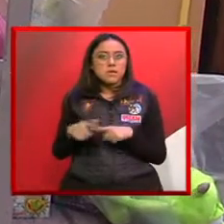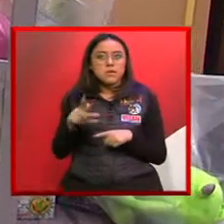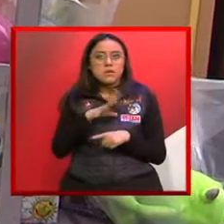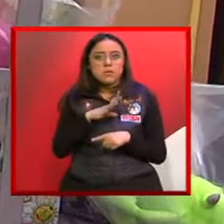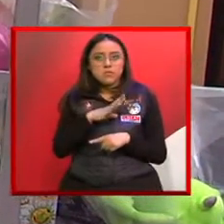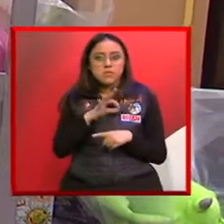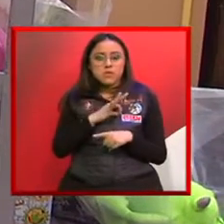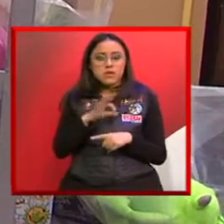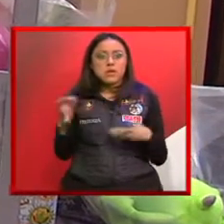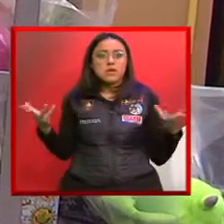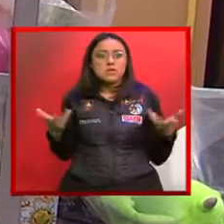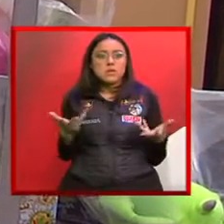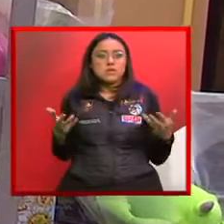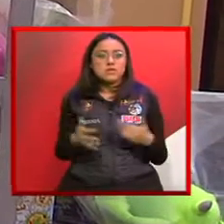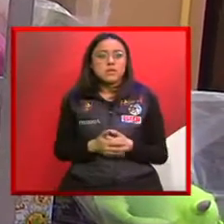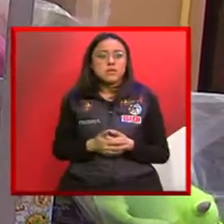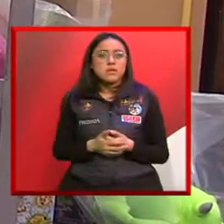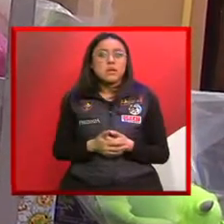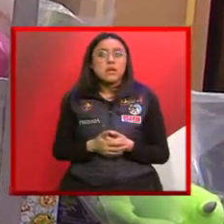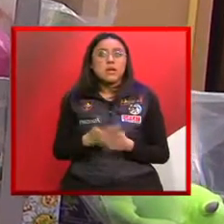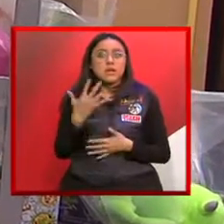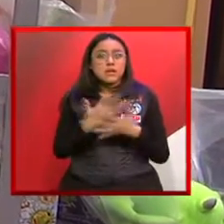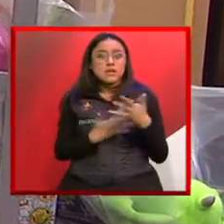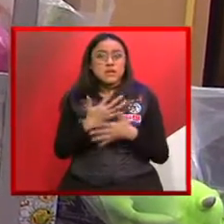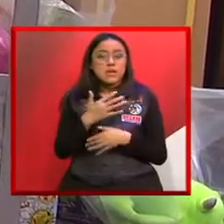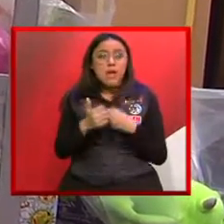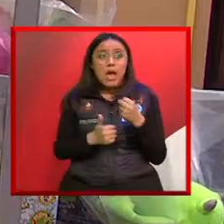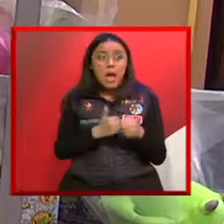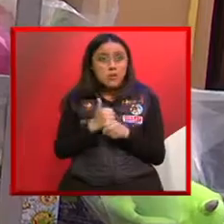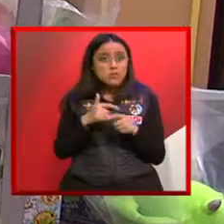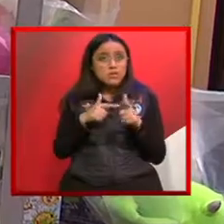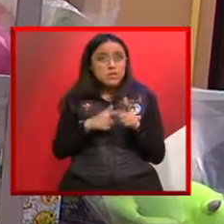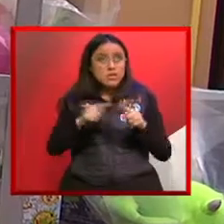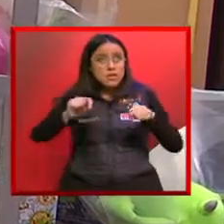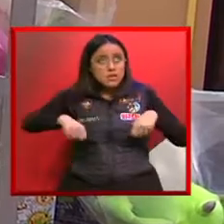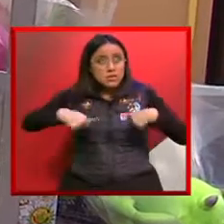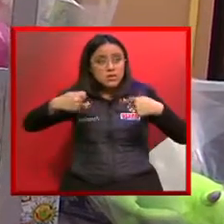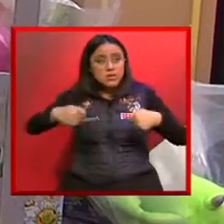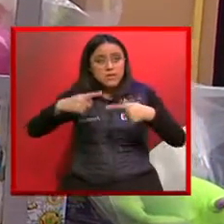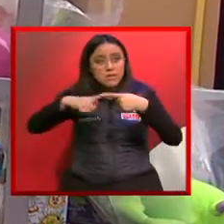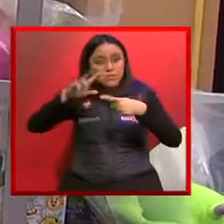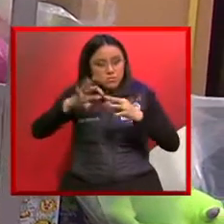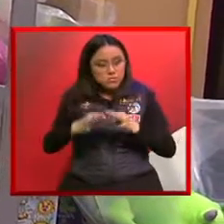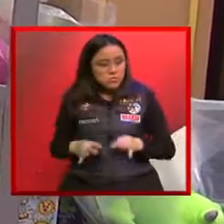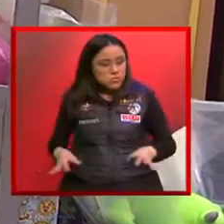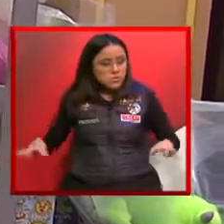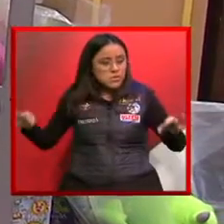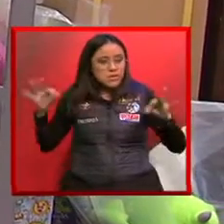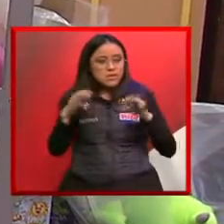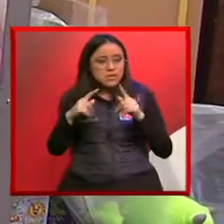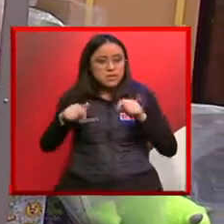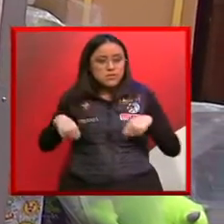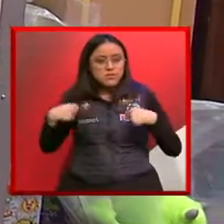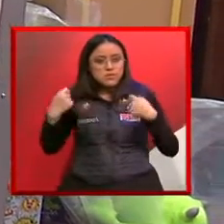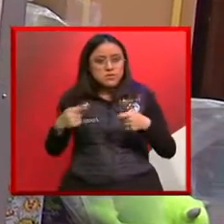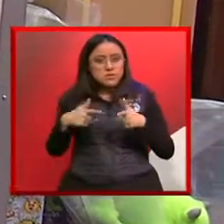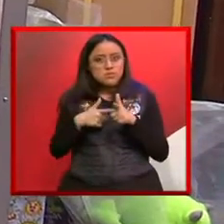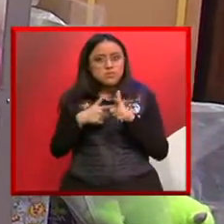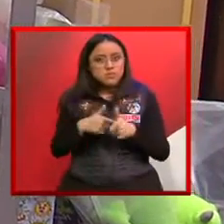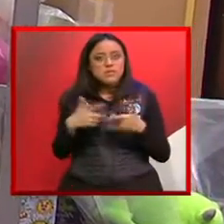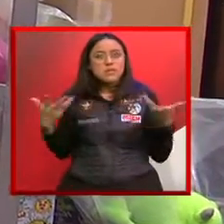del juguete. Ya 15 años, o sea, ya es tradición para ustedes venir aquí. Para nosotros ya es parte de una tradición que hacemos de manera